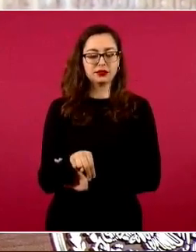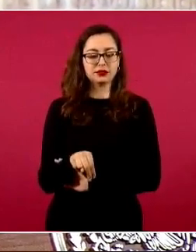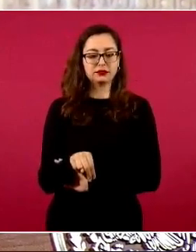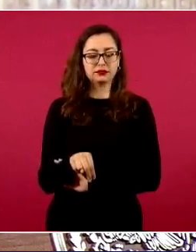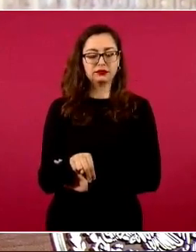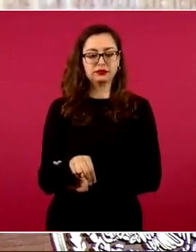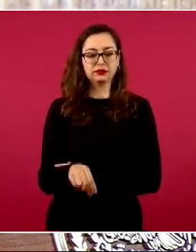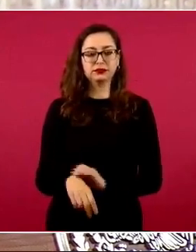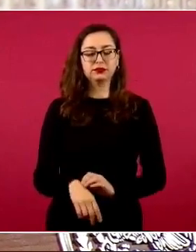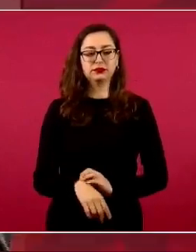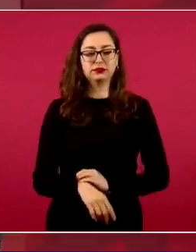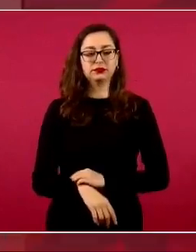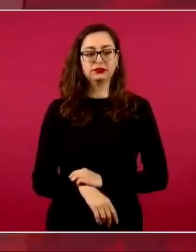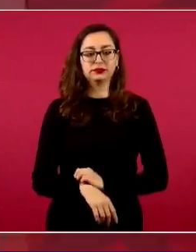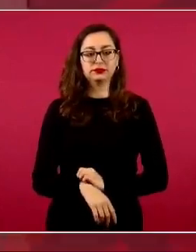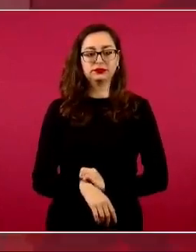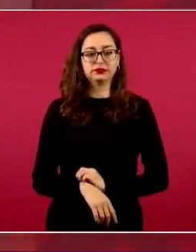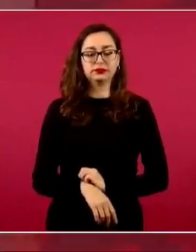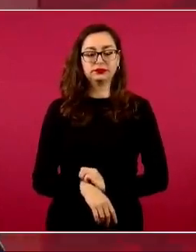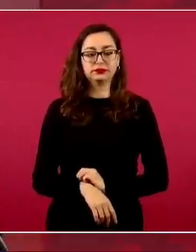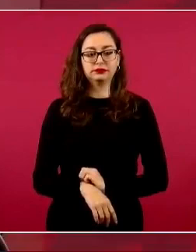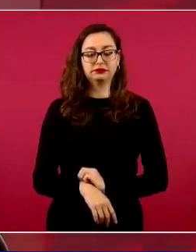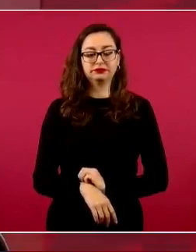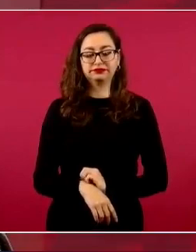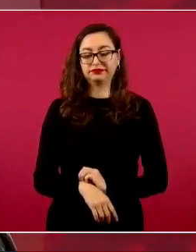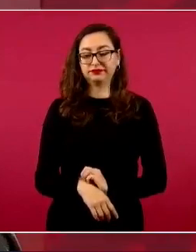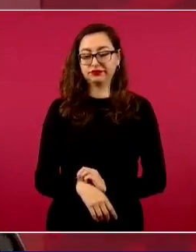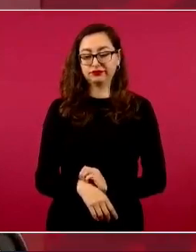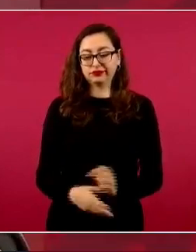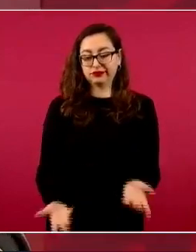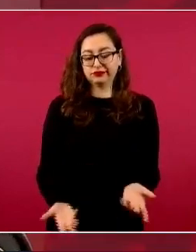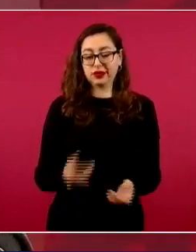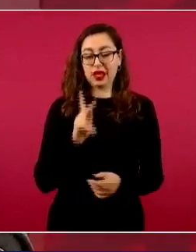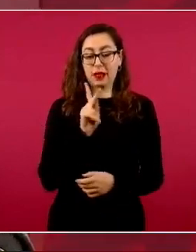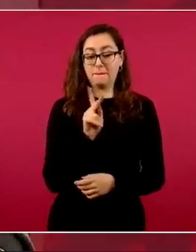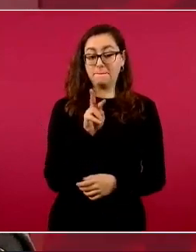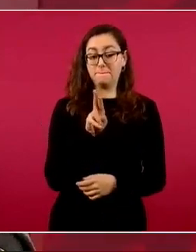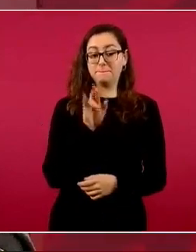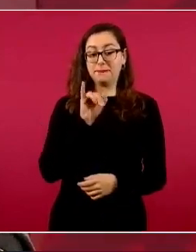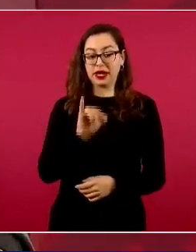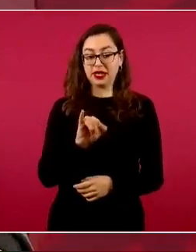da el Poder Judicial?